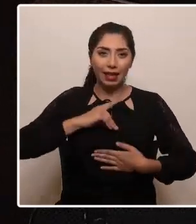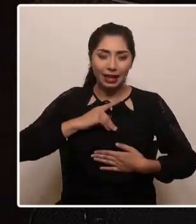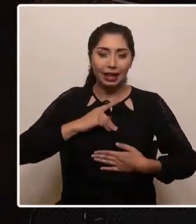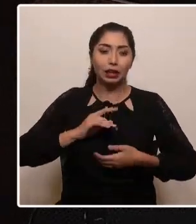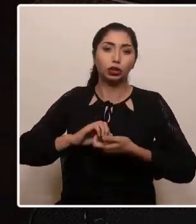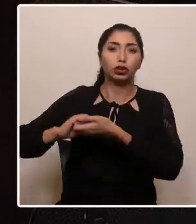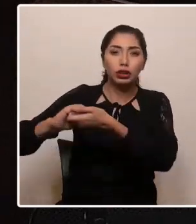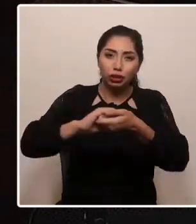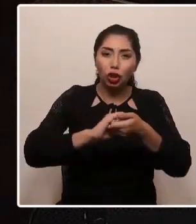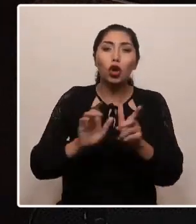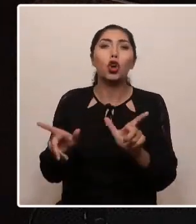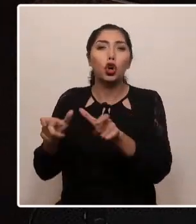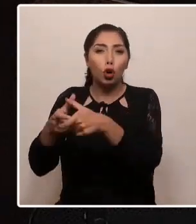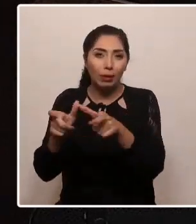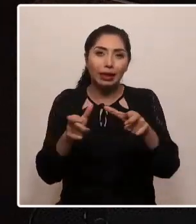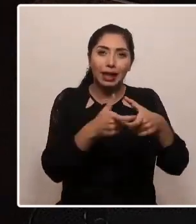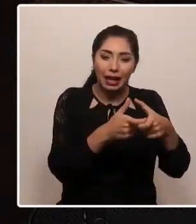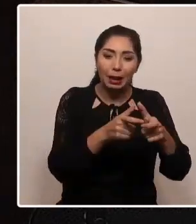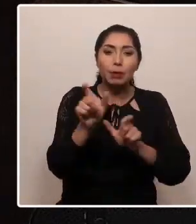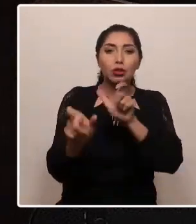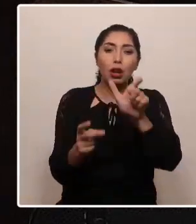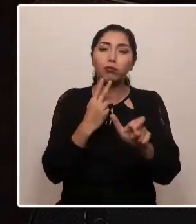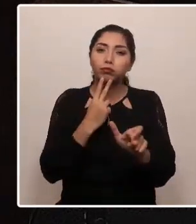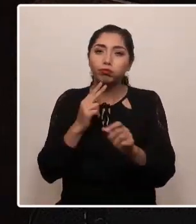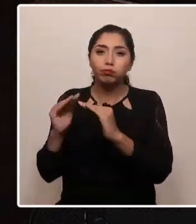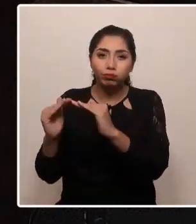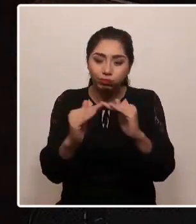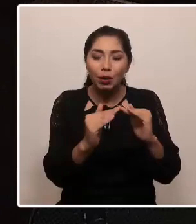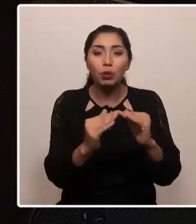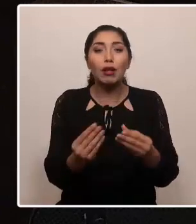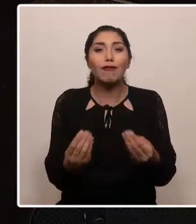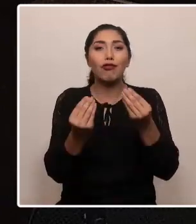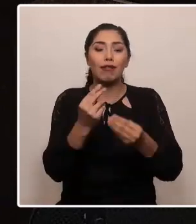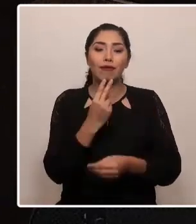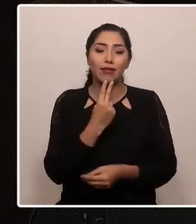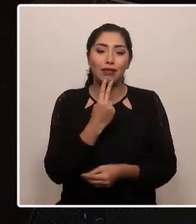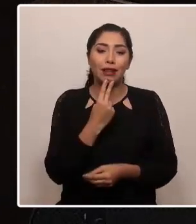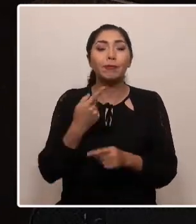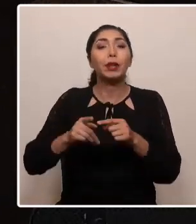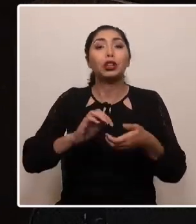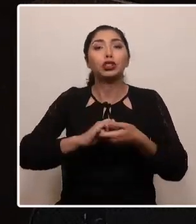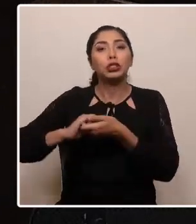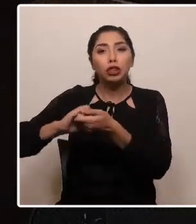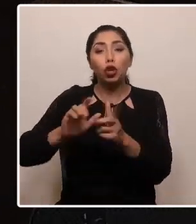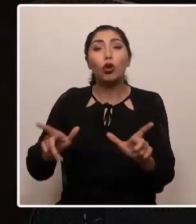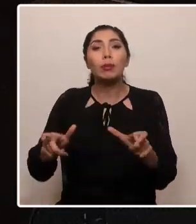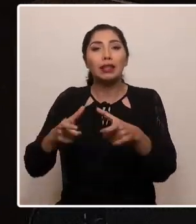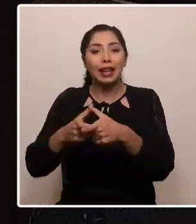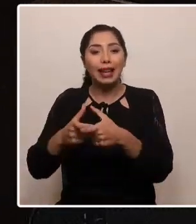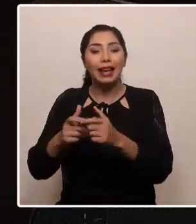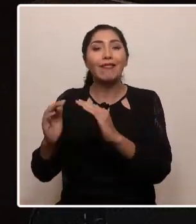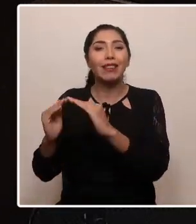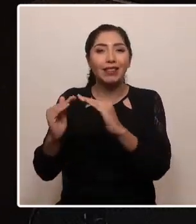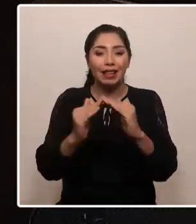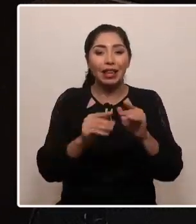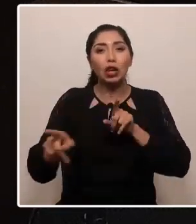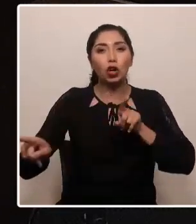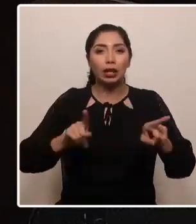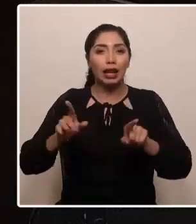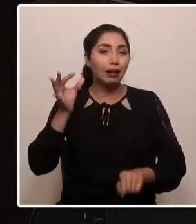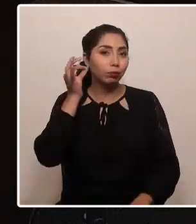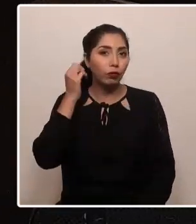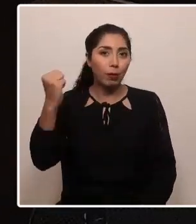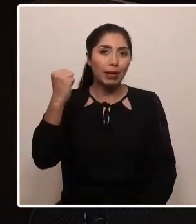Allegados, Movimiento de Pobladores y Pobladores por el Buen Vivir, Asociación de Comités de Allegados La Tierra es Nuestra, Comité de Vivienda de la Coordinadora Feminista 8 de